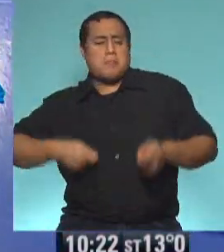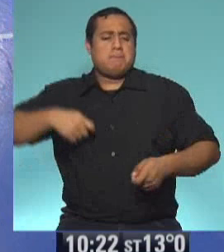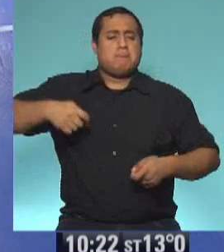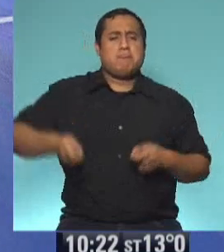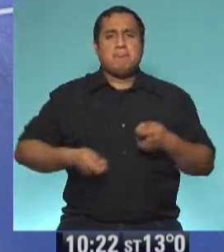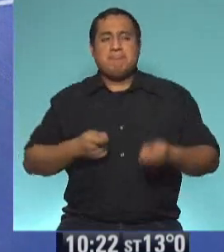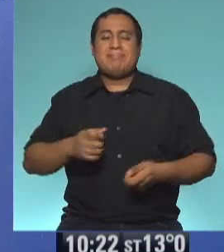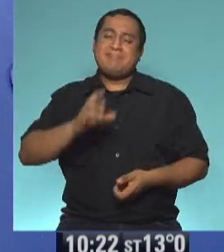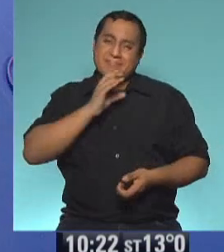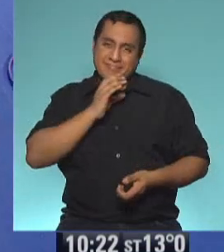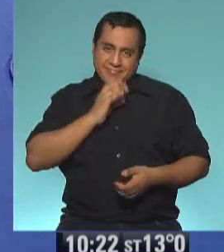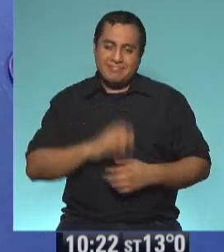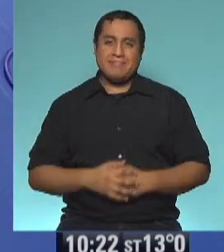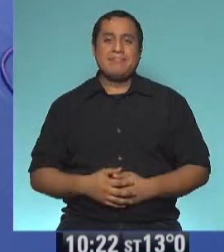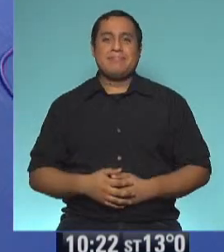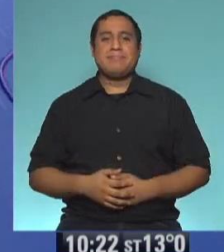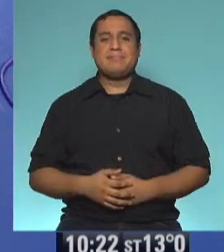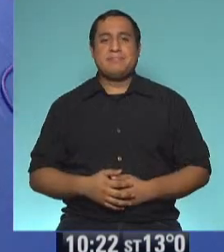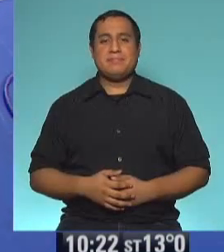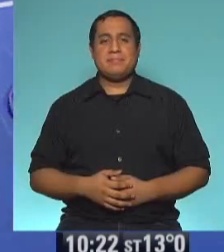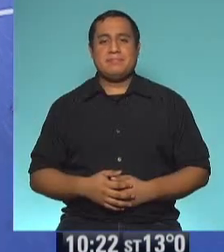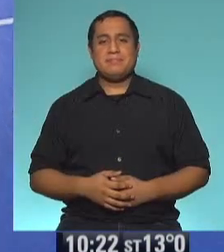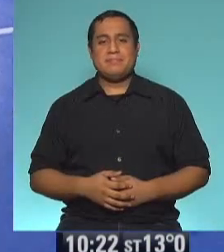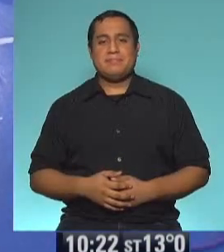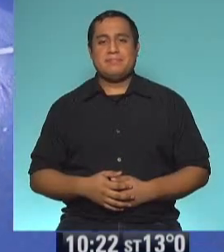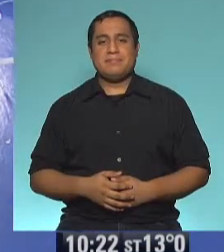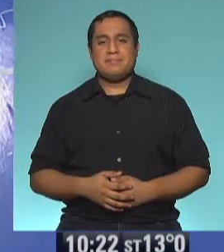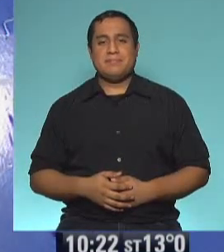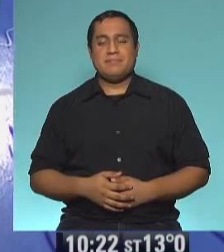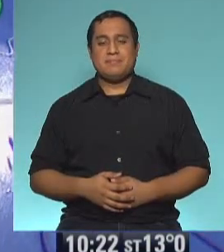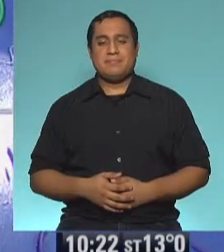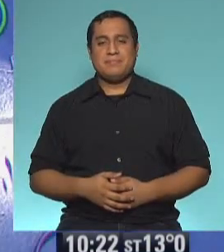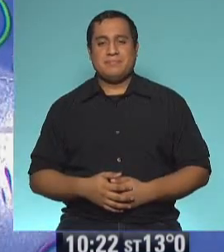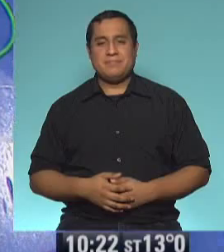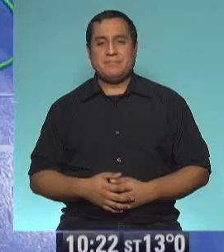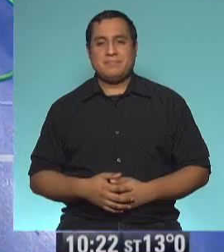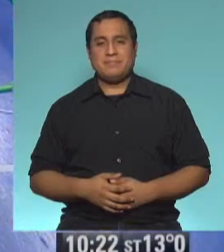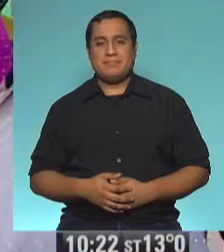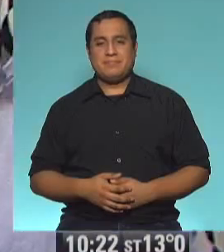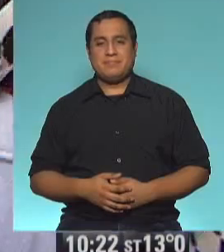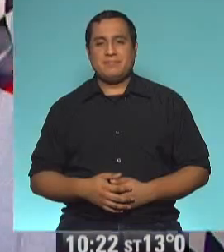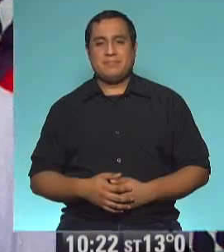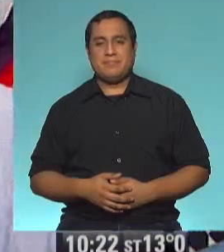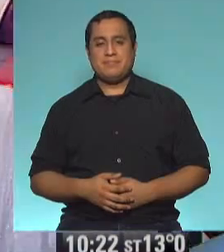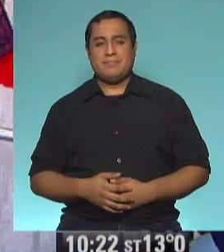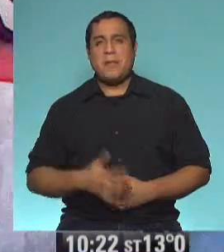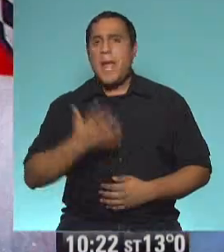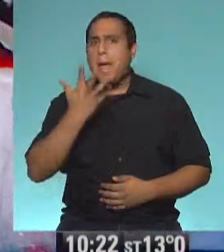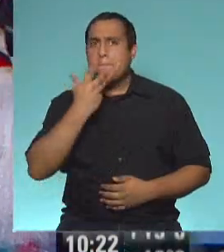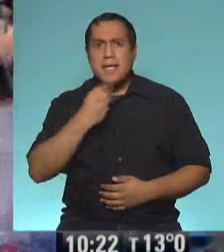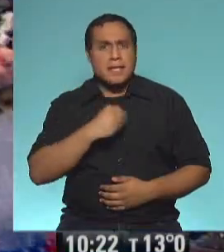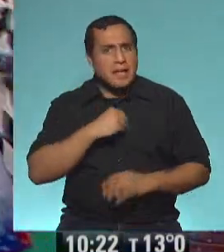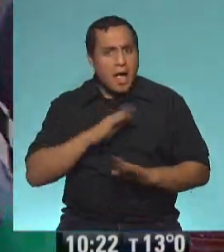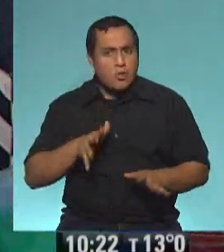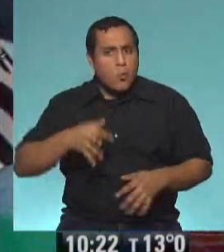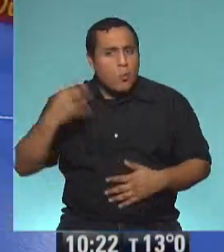qué. Pueden agarrar cosas pesadas de tu casa. ¡Oh! ¡Mirá! ¡Me encantó! ¡Esta! ¡Mirá qué